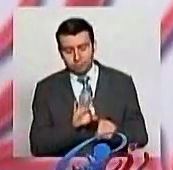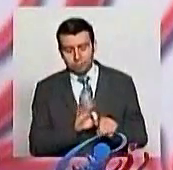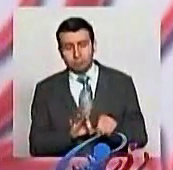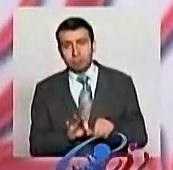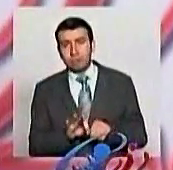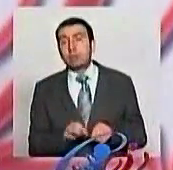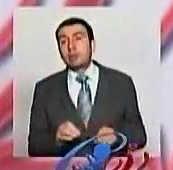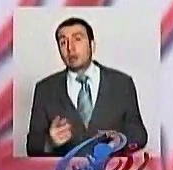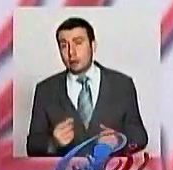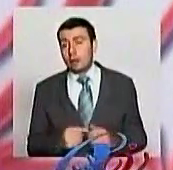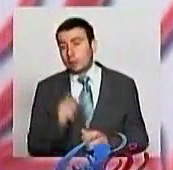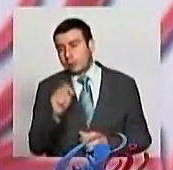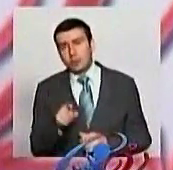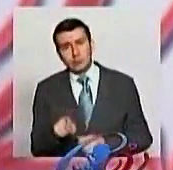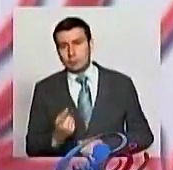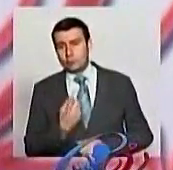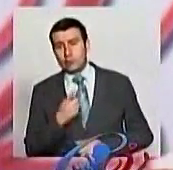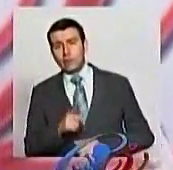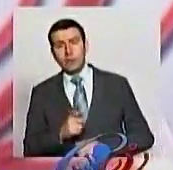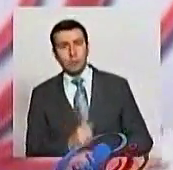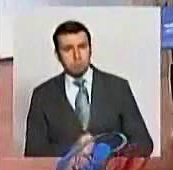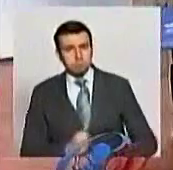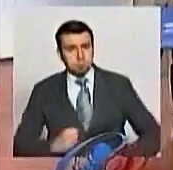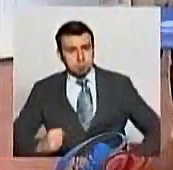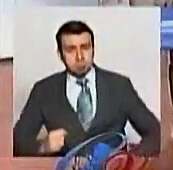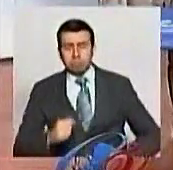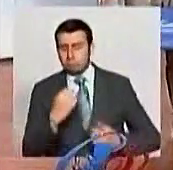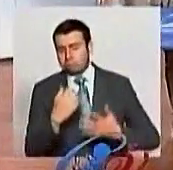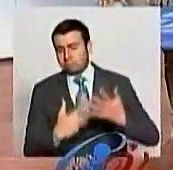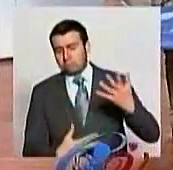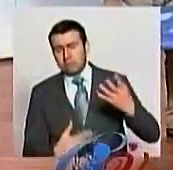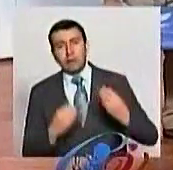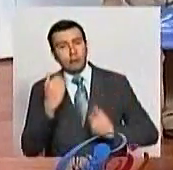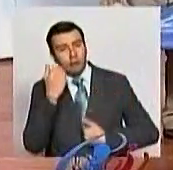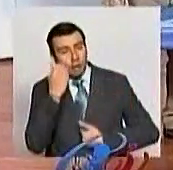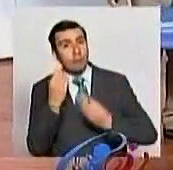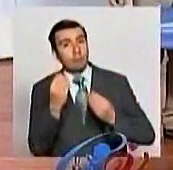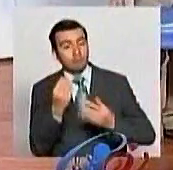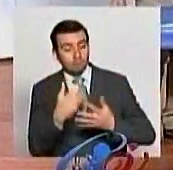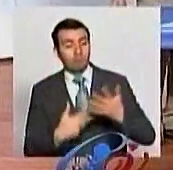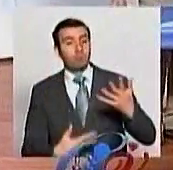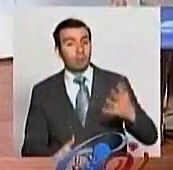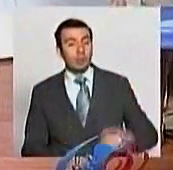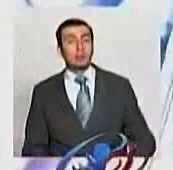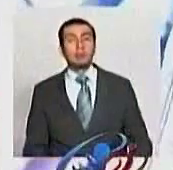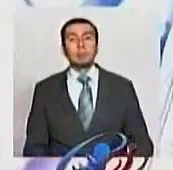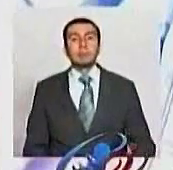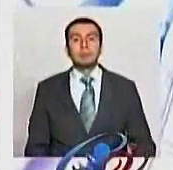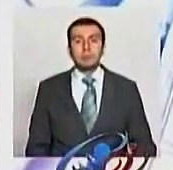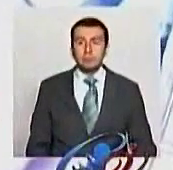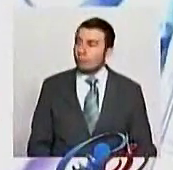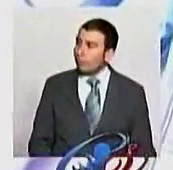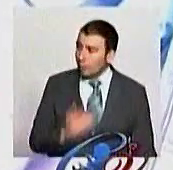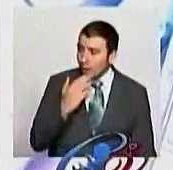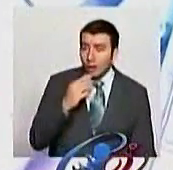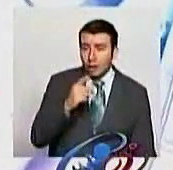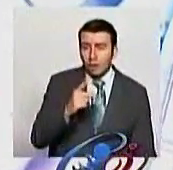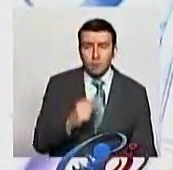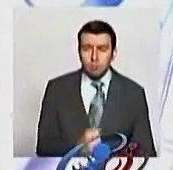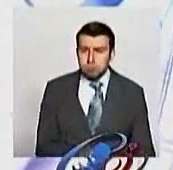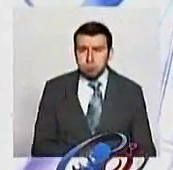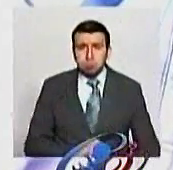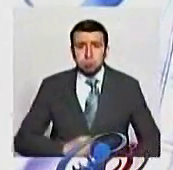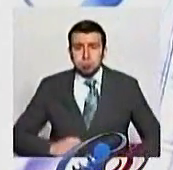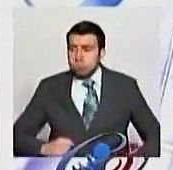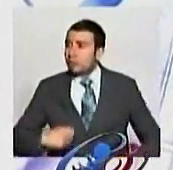paciente, en el paciente obeso, ¿cierto? Sí, pero, como un conjuntico. Claro, de síntomas, pero digamos, ellos tienen un riesgo cardiovascular muy grande. Muy